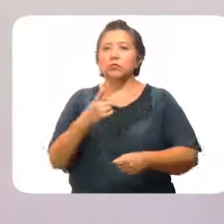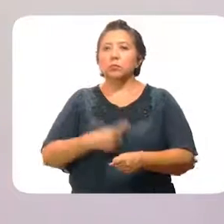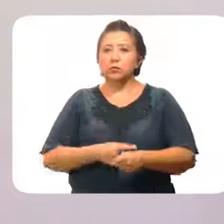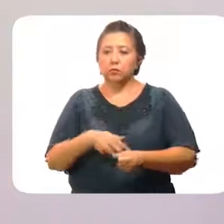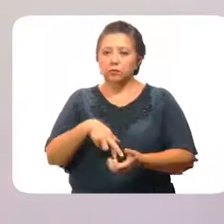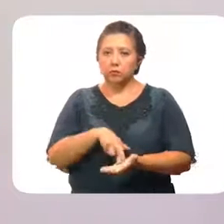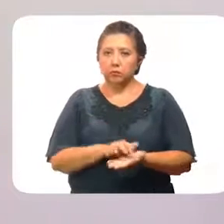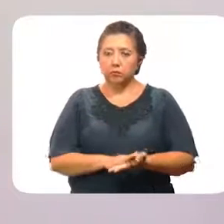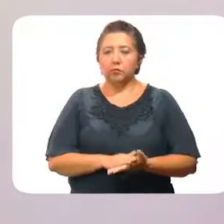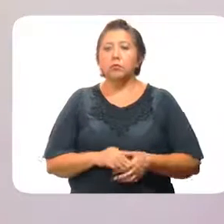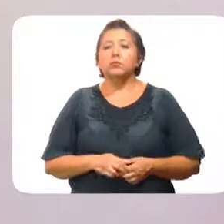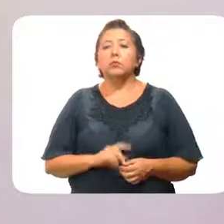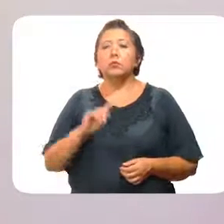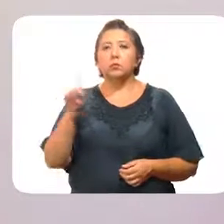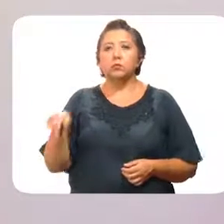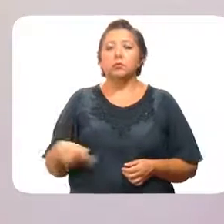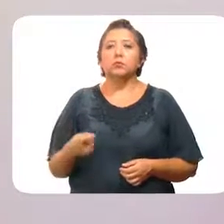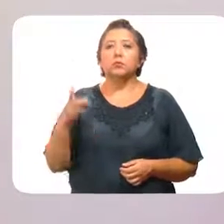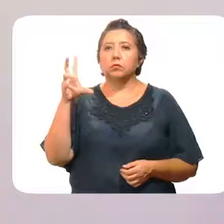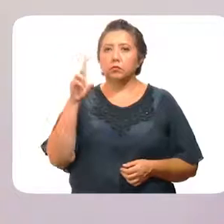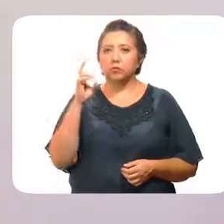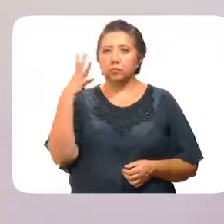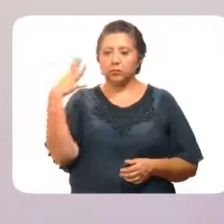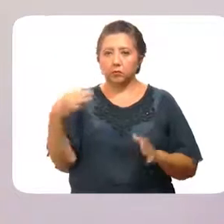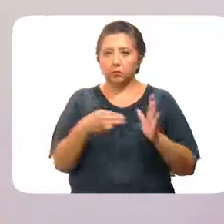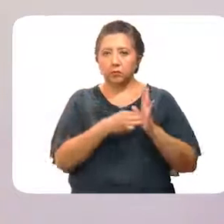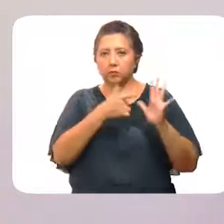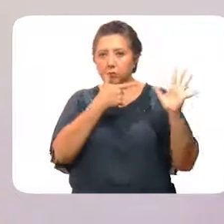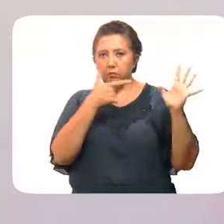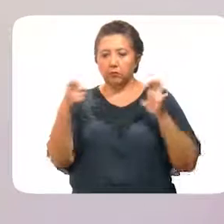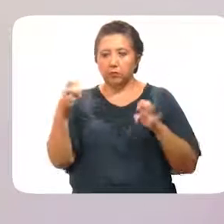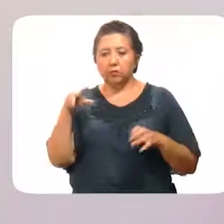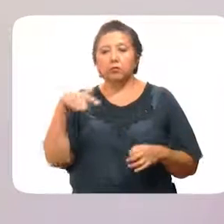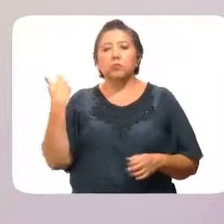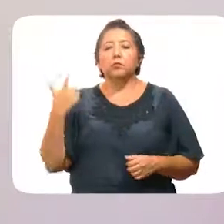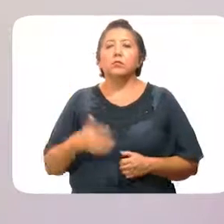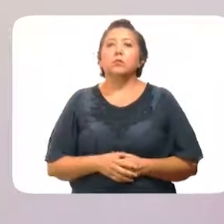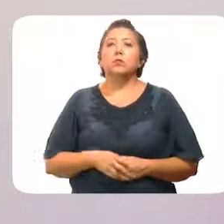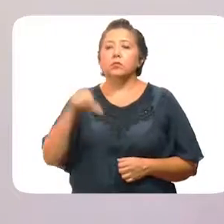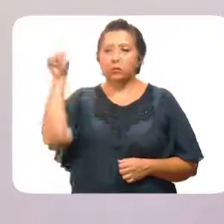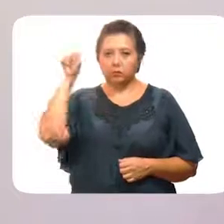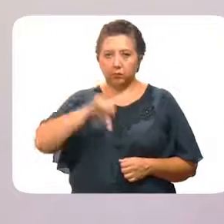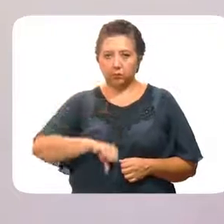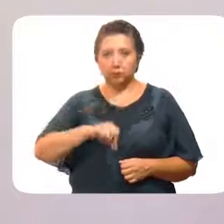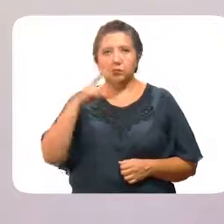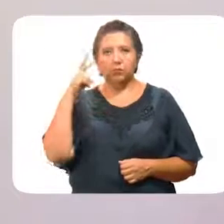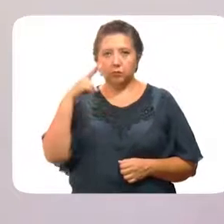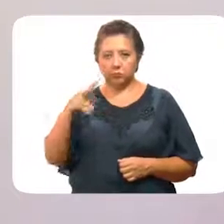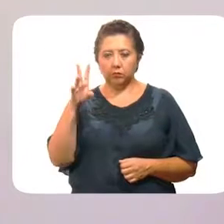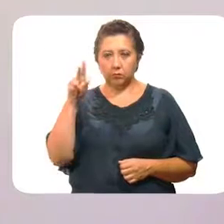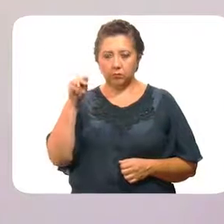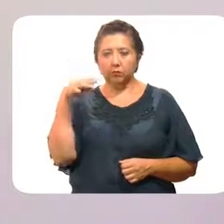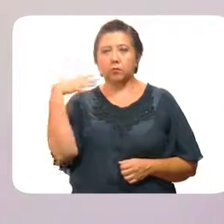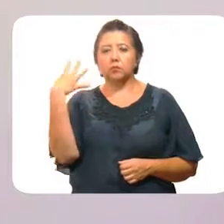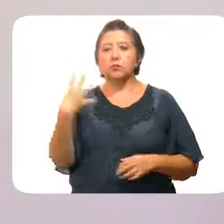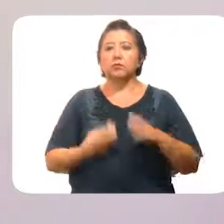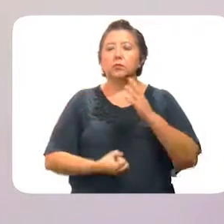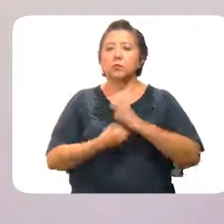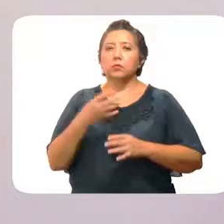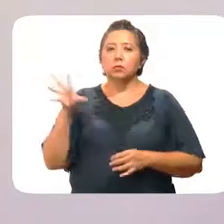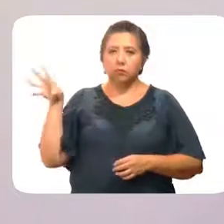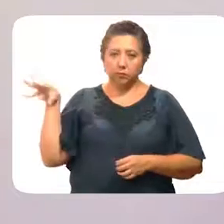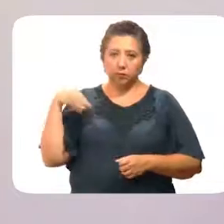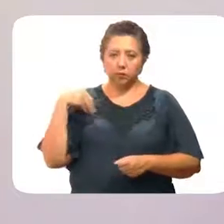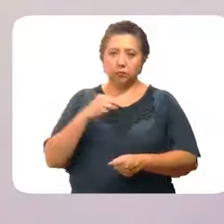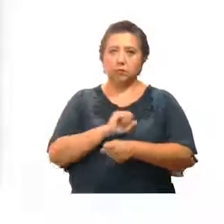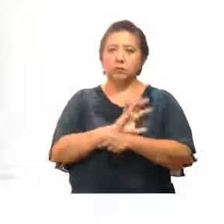total de contagios registrados, que es 34.712. Hoy se detectaron 84 nuevos contagios